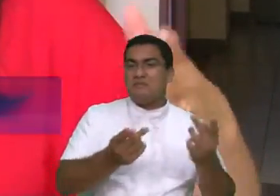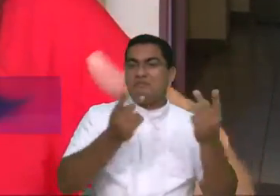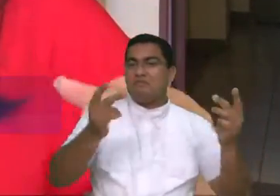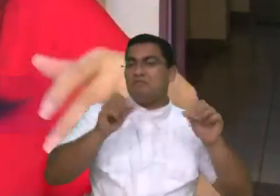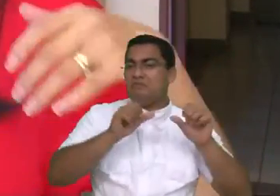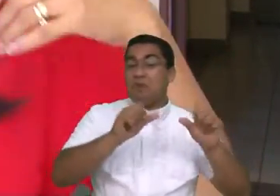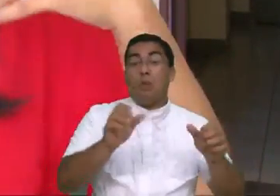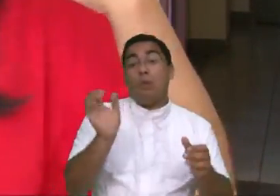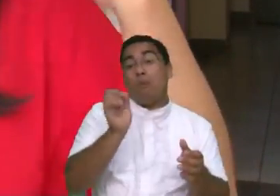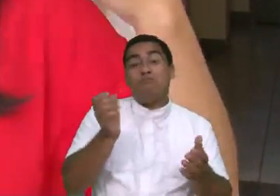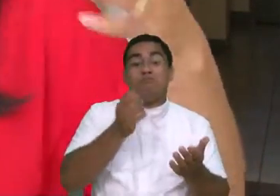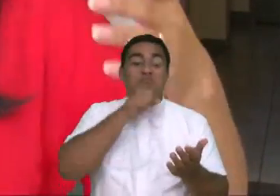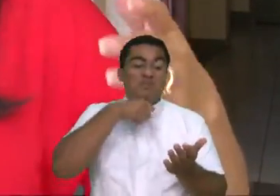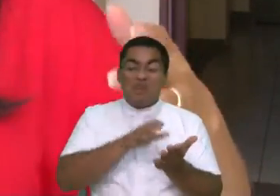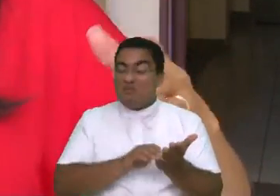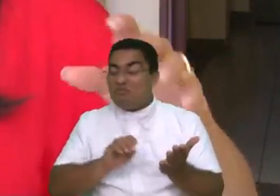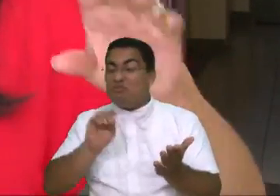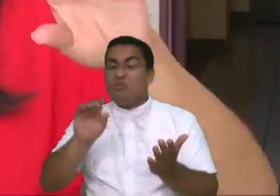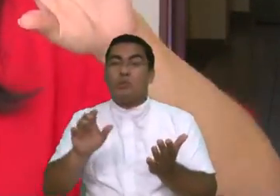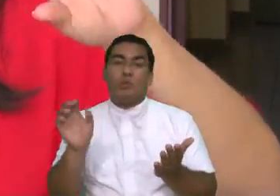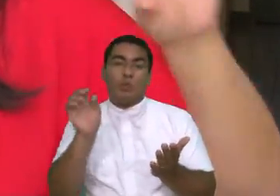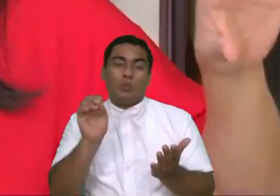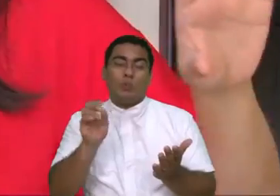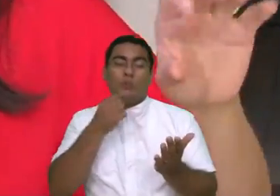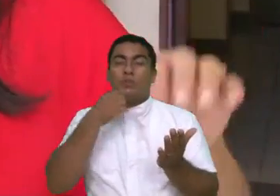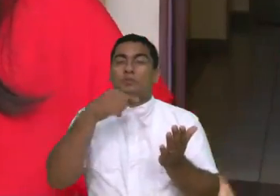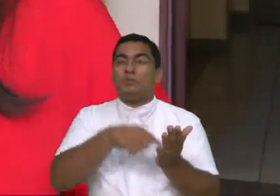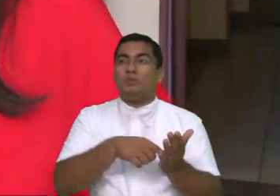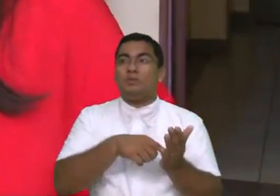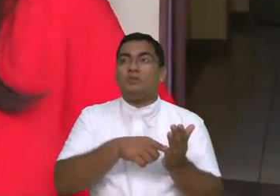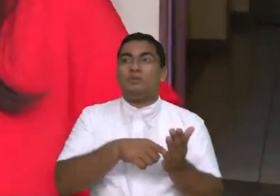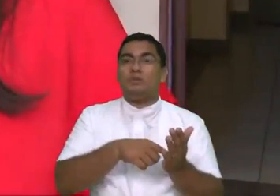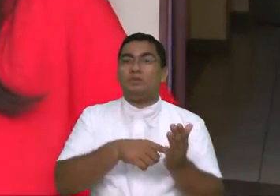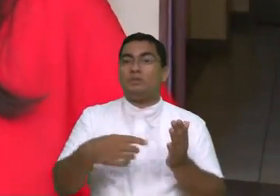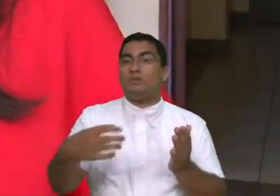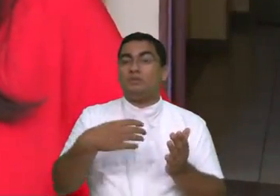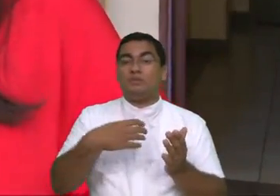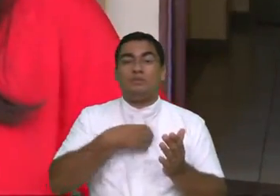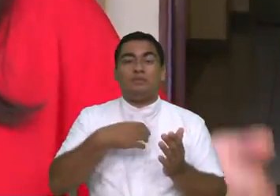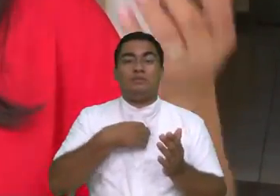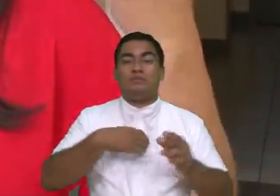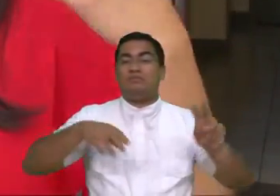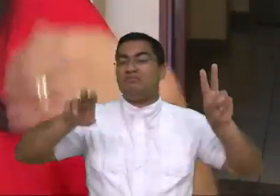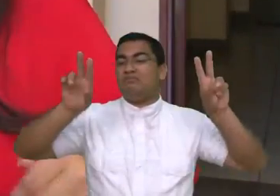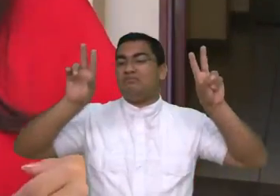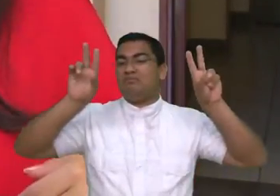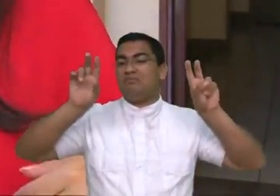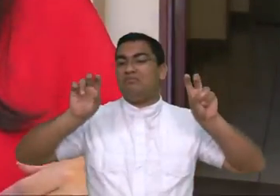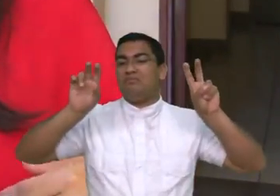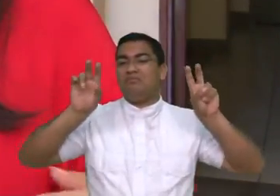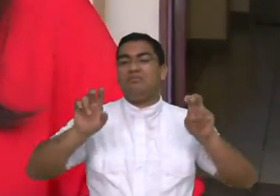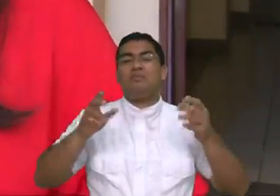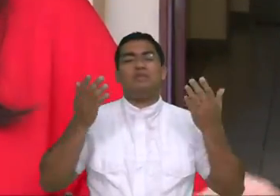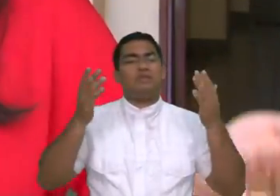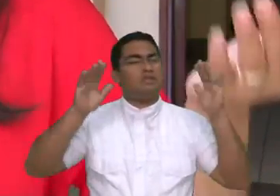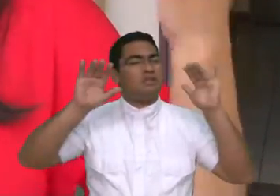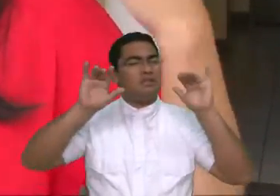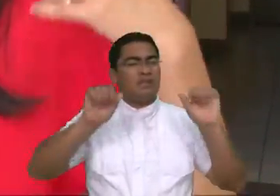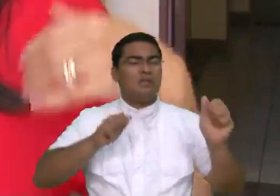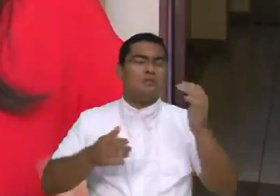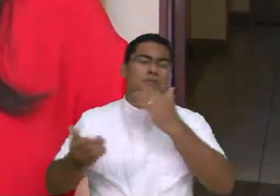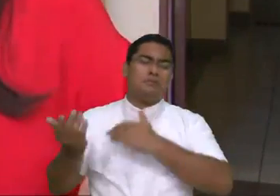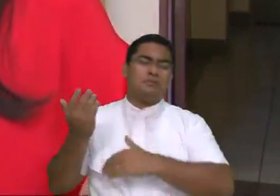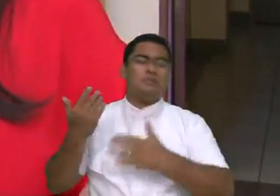fueron derogadas, si estas pertenecen a la parte de materias que ya son